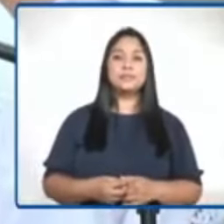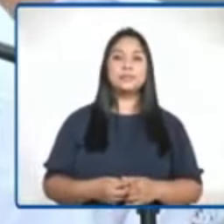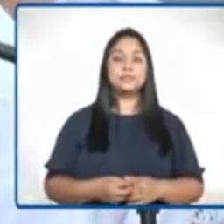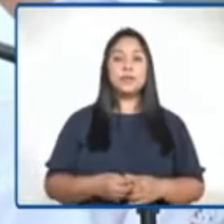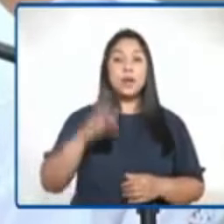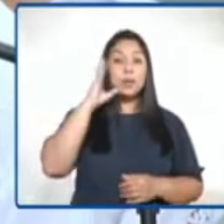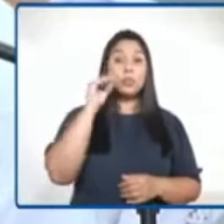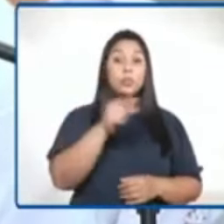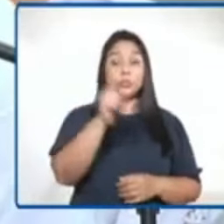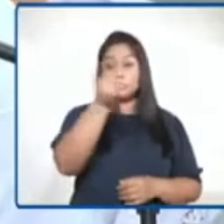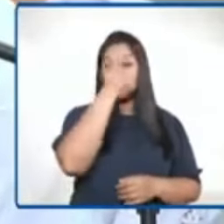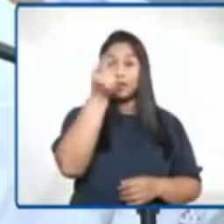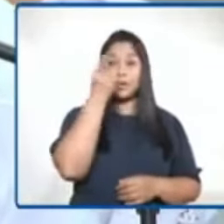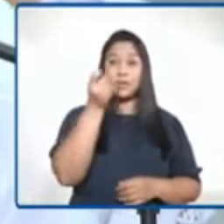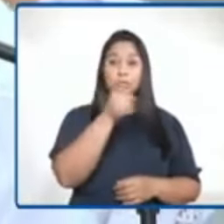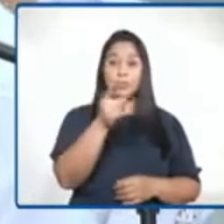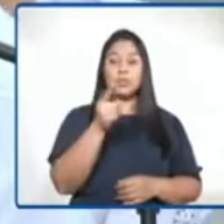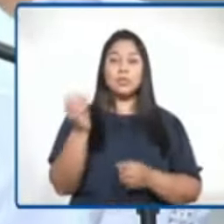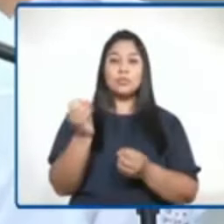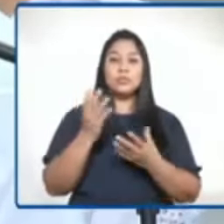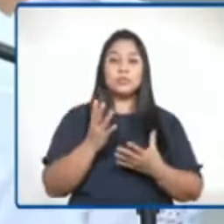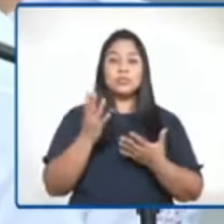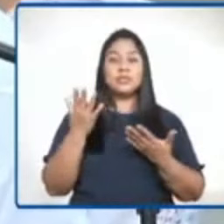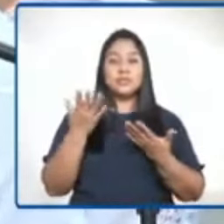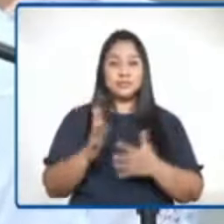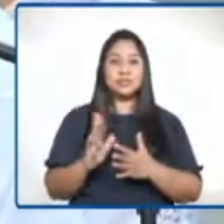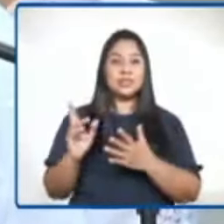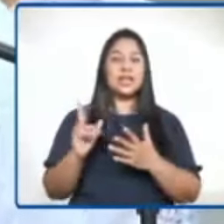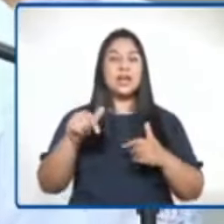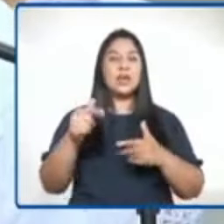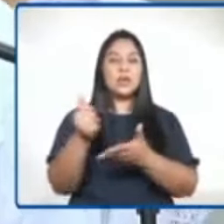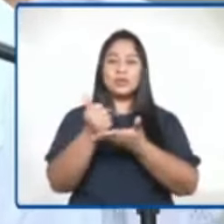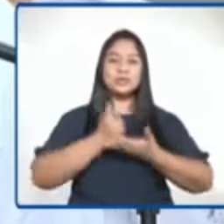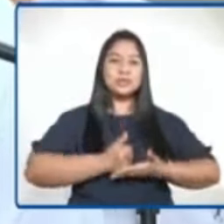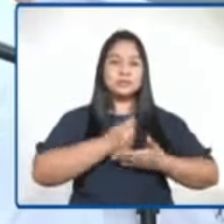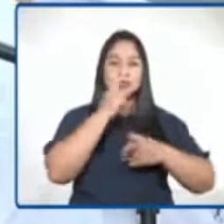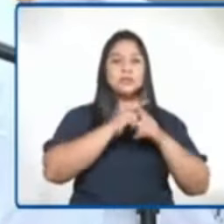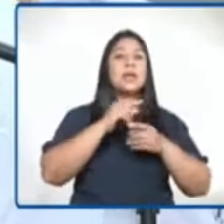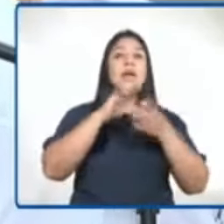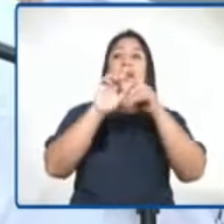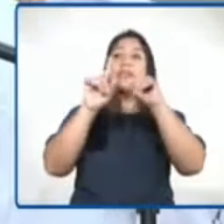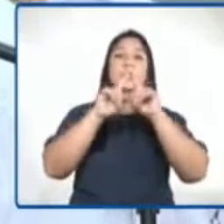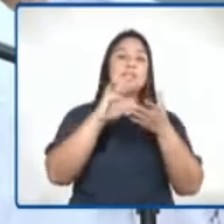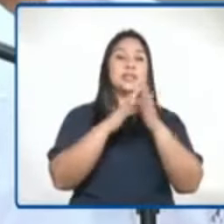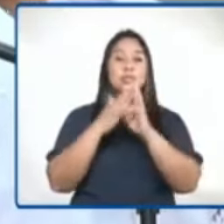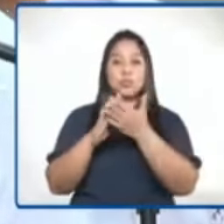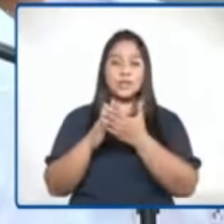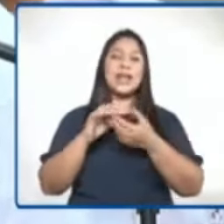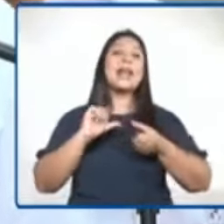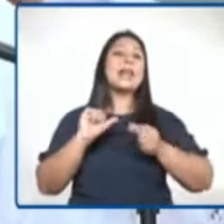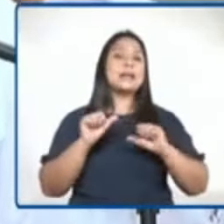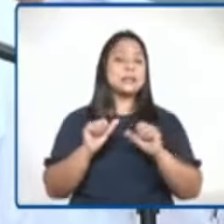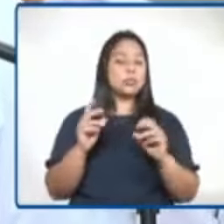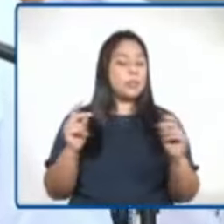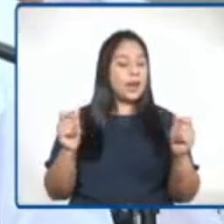por ese trabajo que hoy viene a podernos ayudar en las comunidades, el acceso más